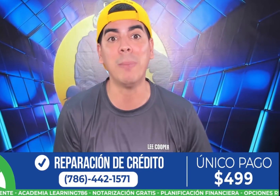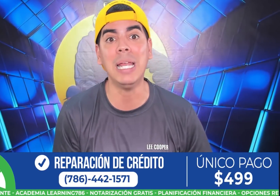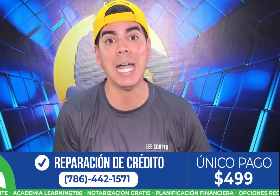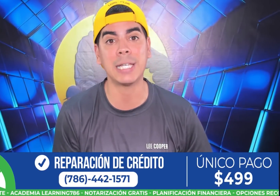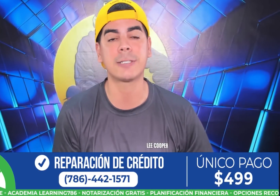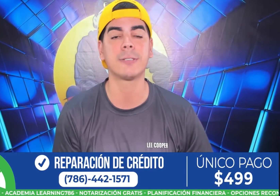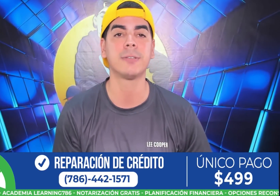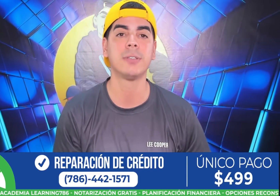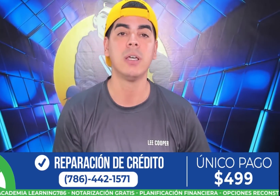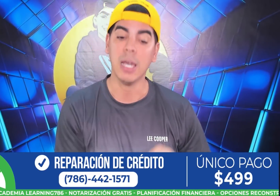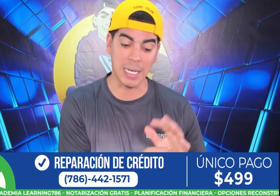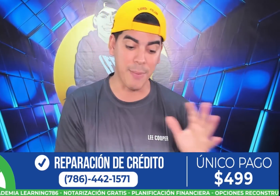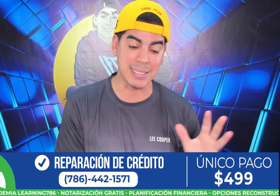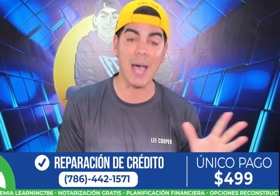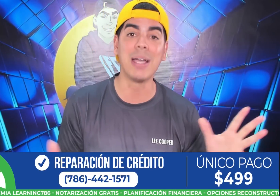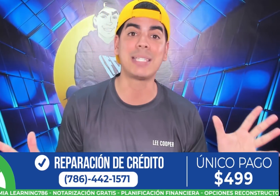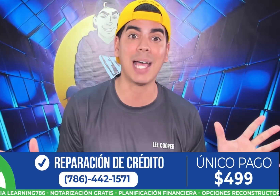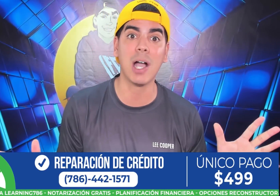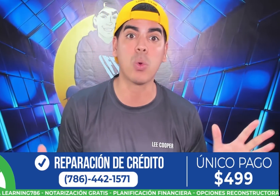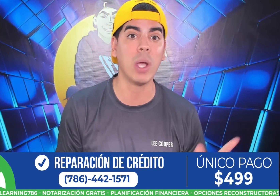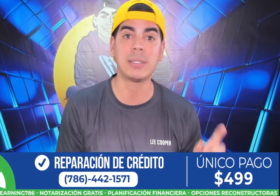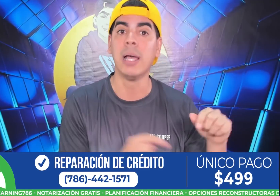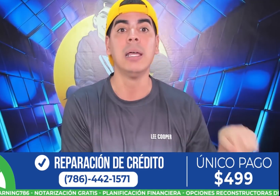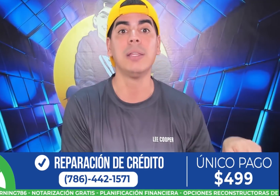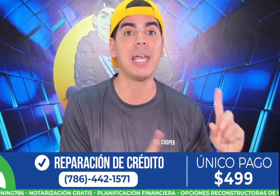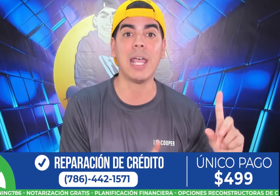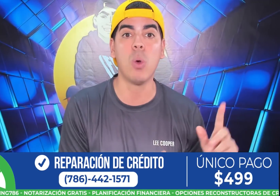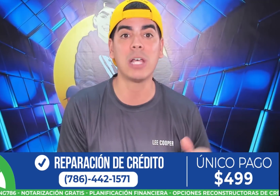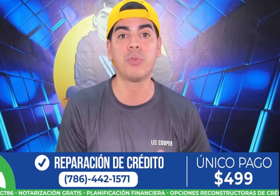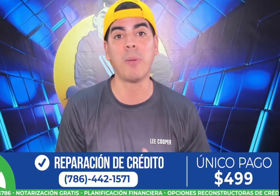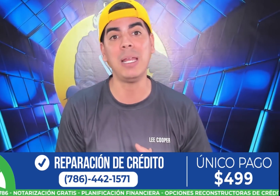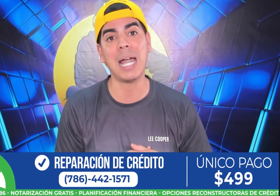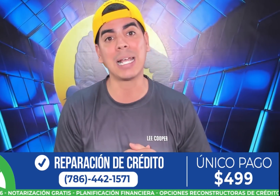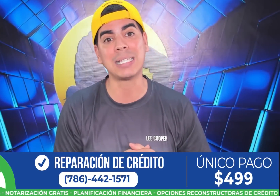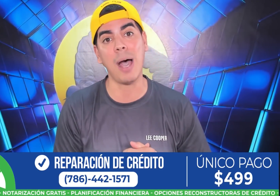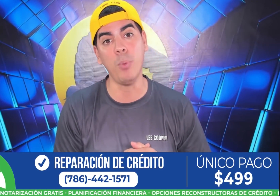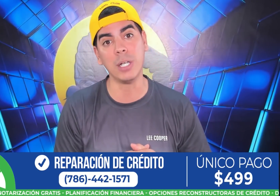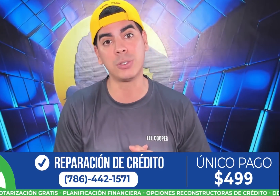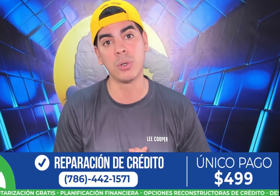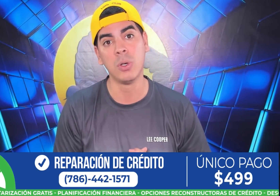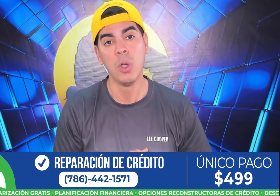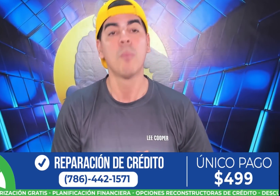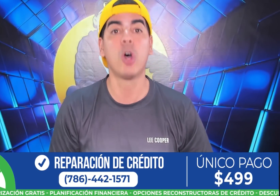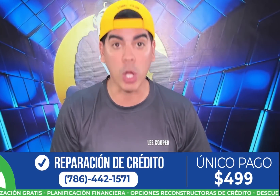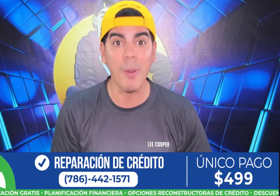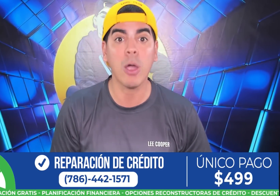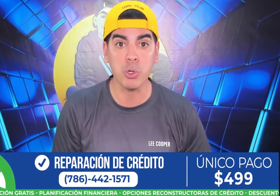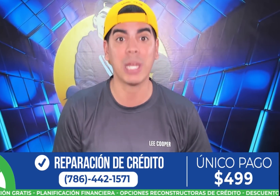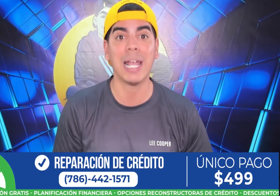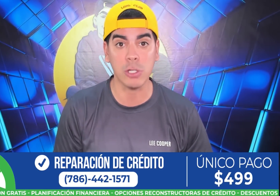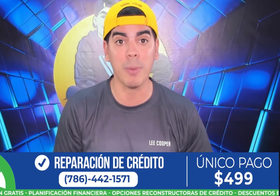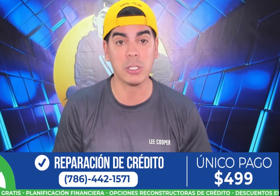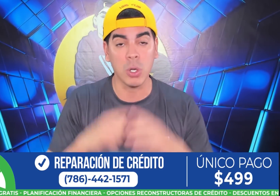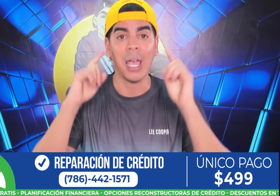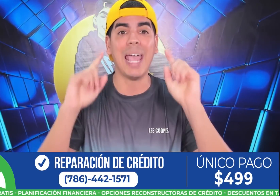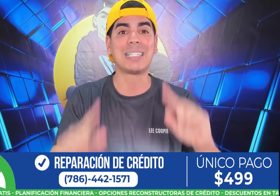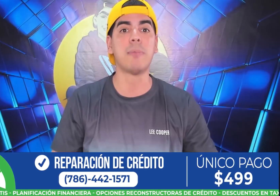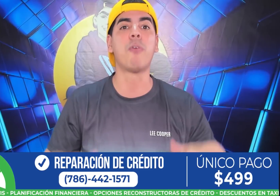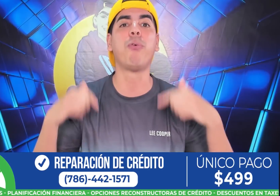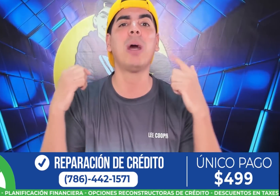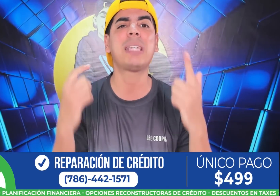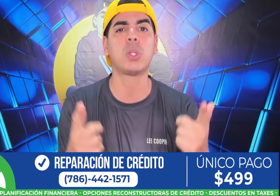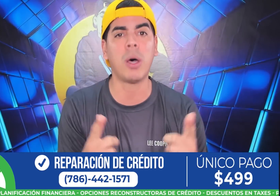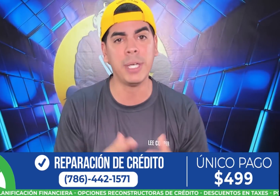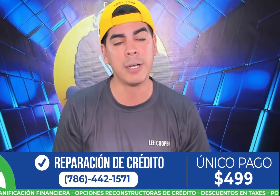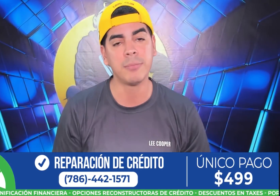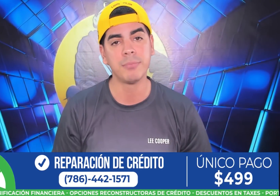no eran sus familiares? Revisaban y se daban cuenta de que no eran sus familiares, que estaban muertos. Bueno, lo que vas a escuchar en este momento está